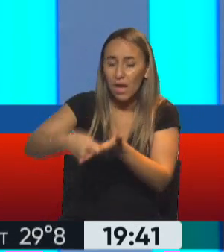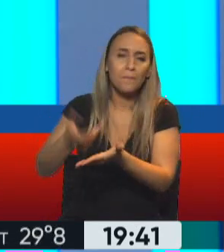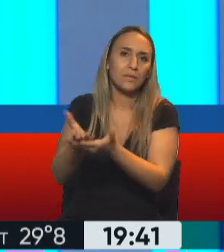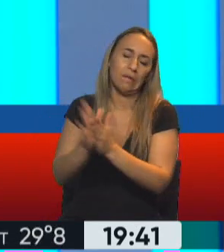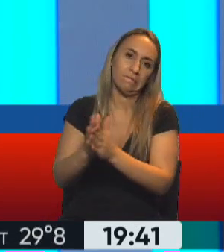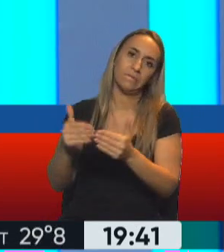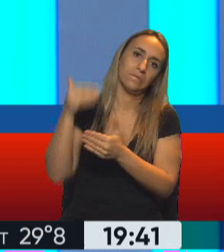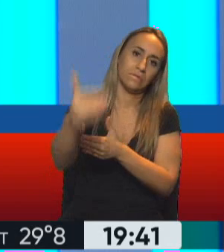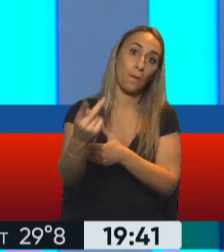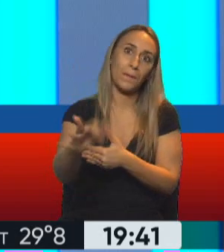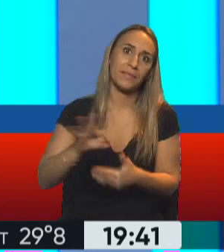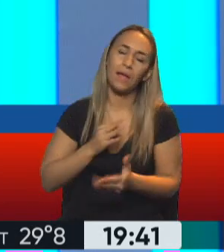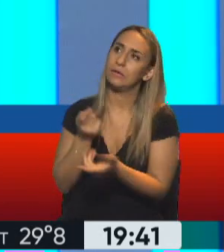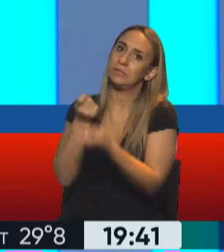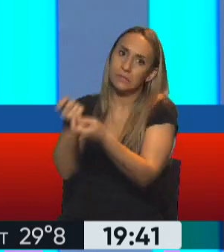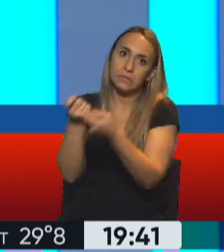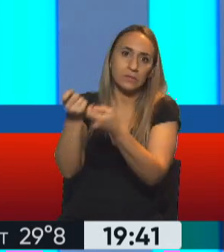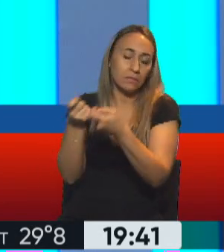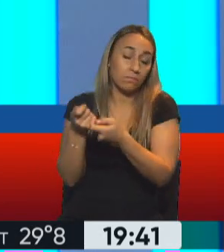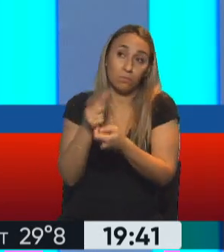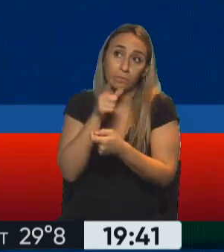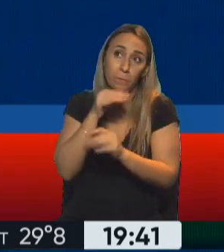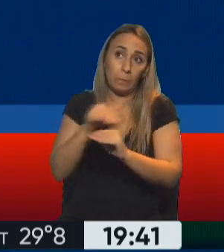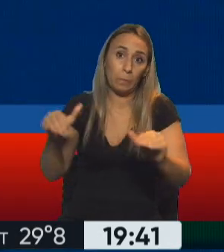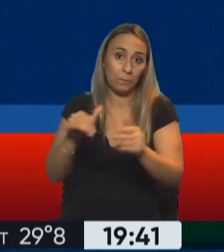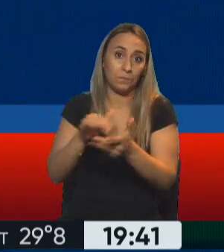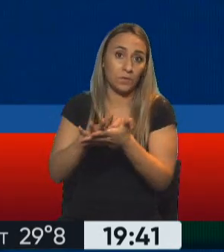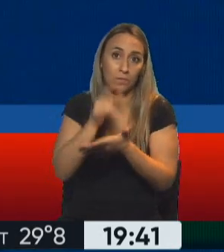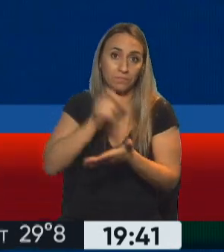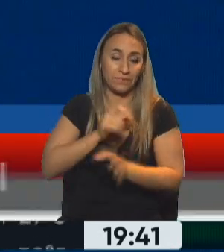ahora no pareciera haber indicaciones que vayan en ese camino. Gracias, Nazarena Lomagno, con toda la información de economía.